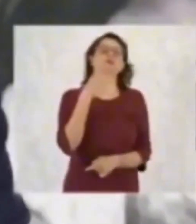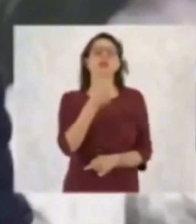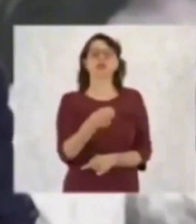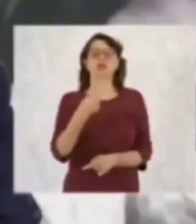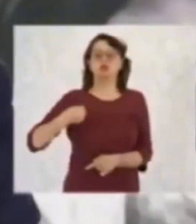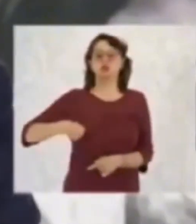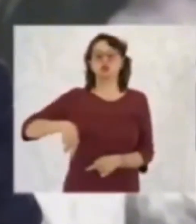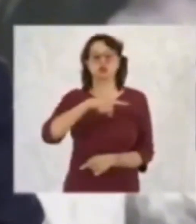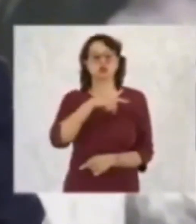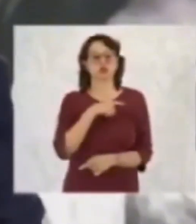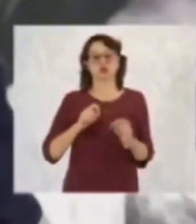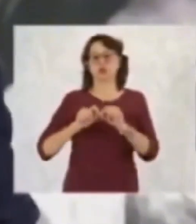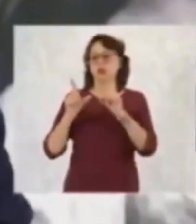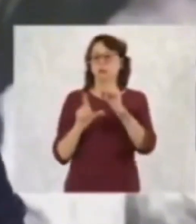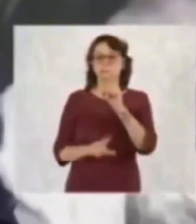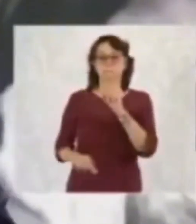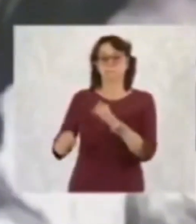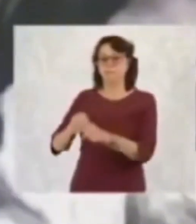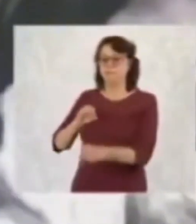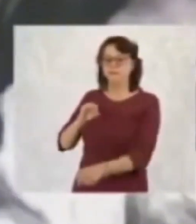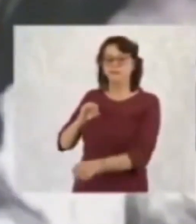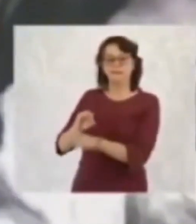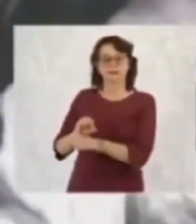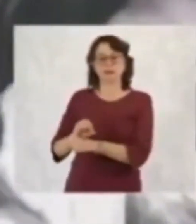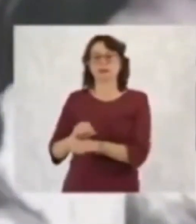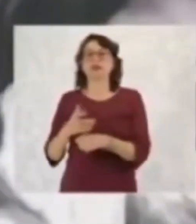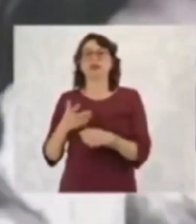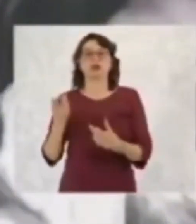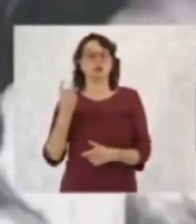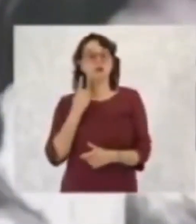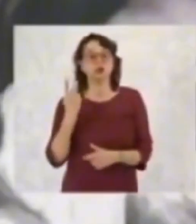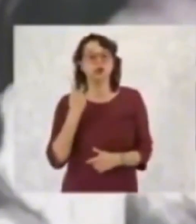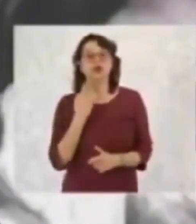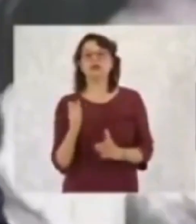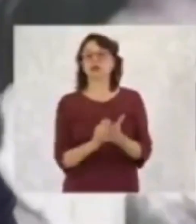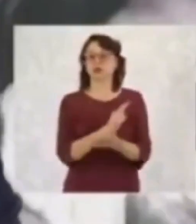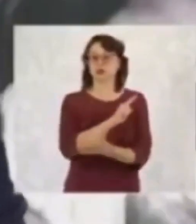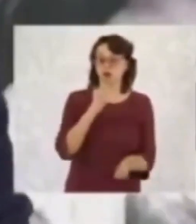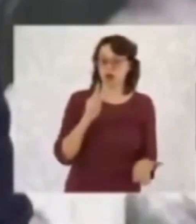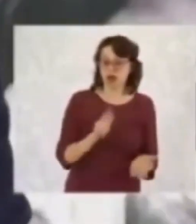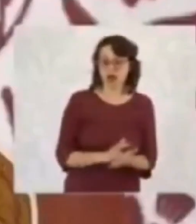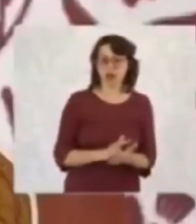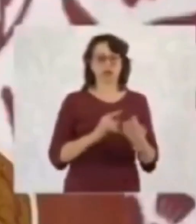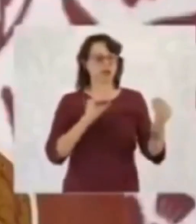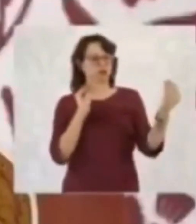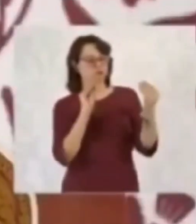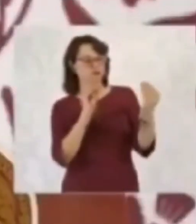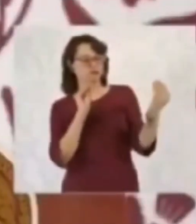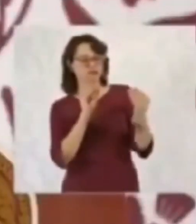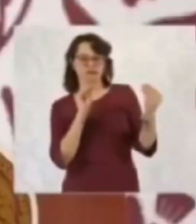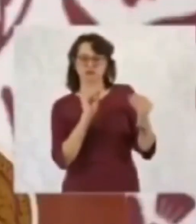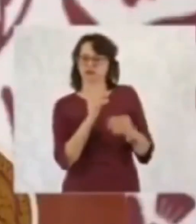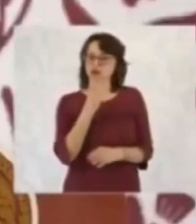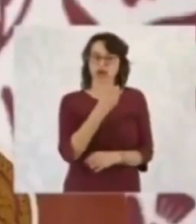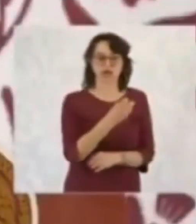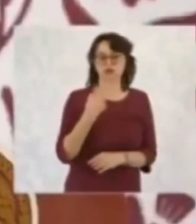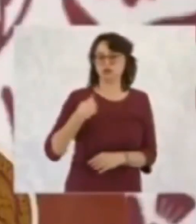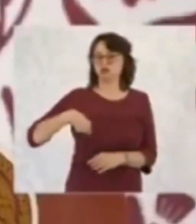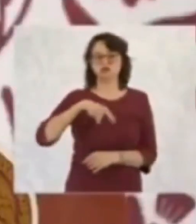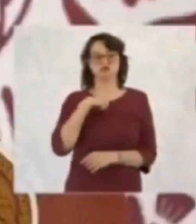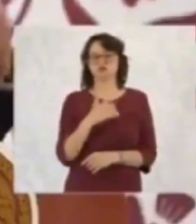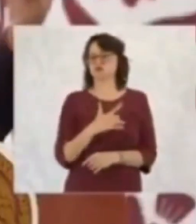mejor defensa que se pueda en términos políticos, en términos legales, si se pueda, porque no nos parece que